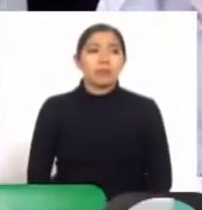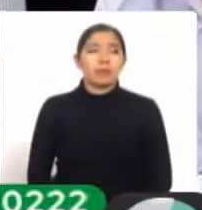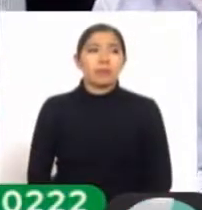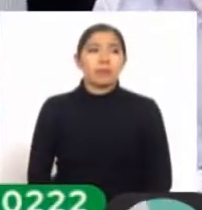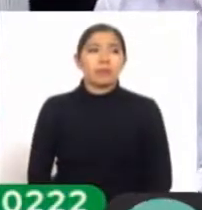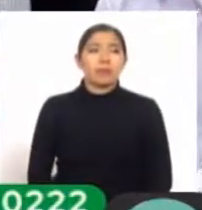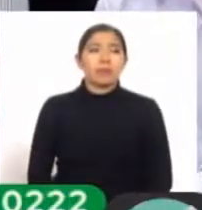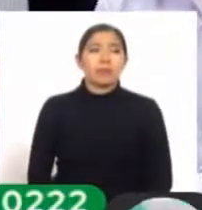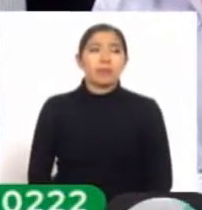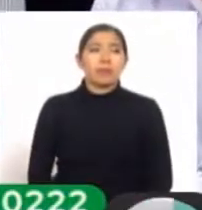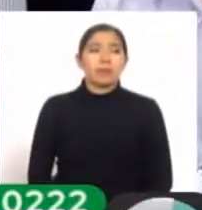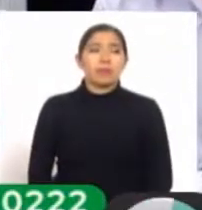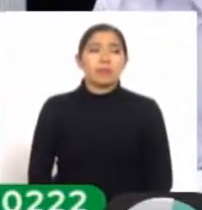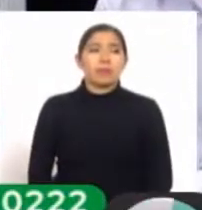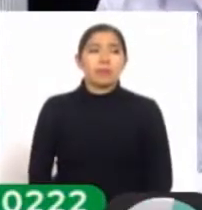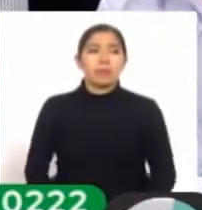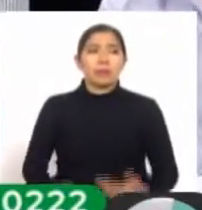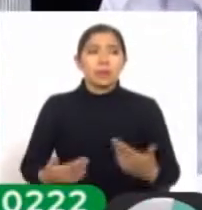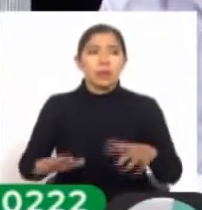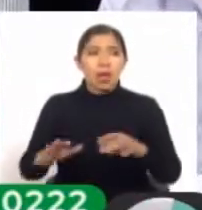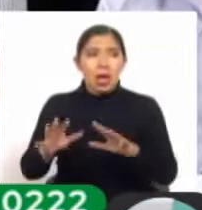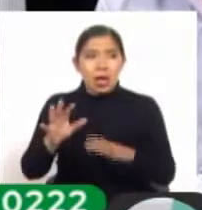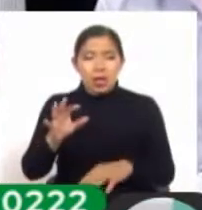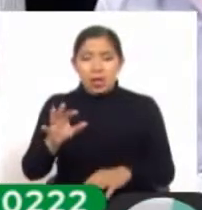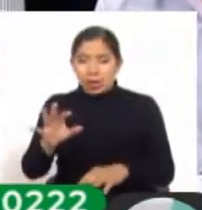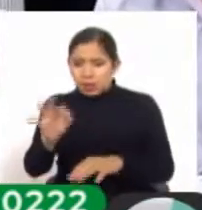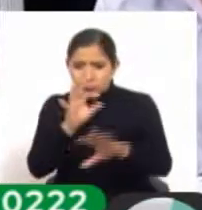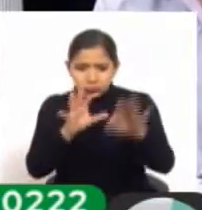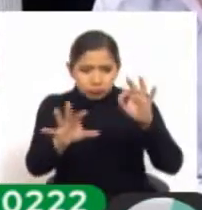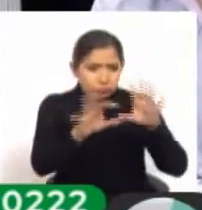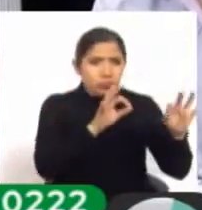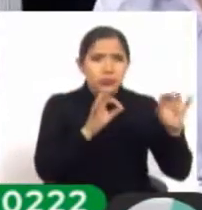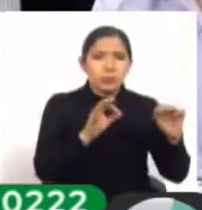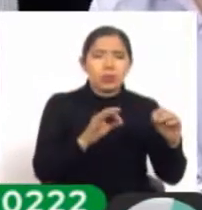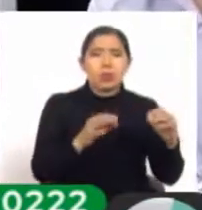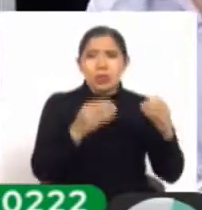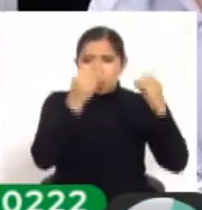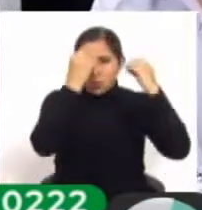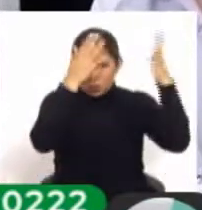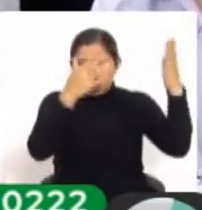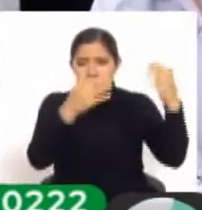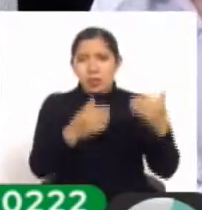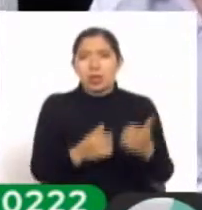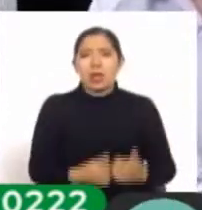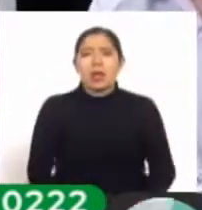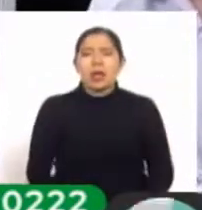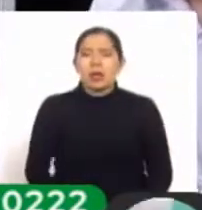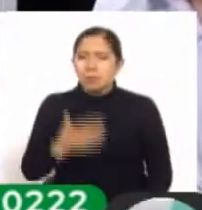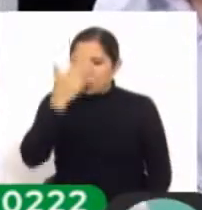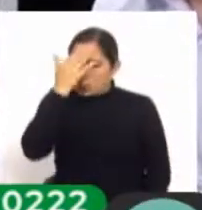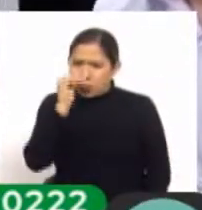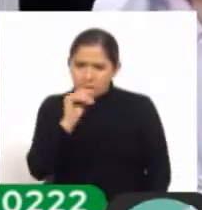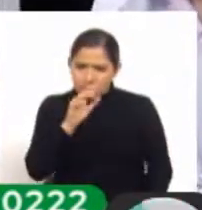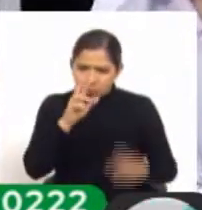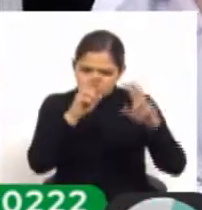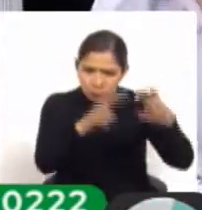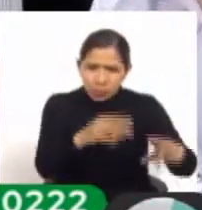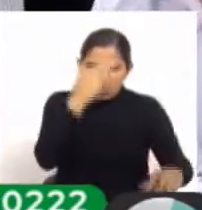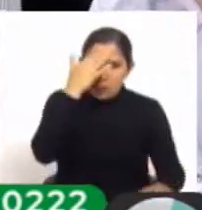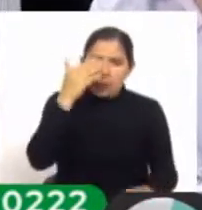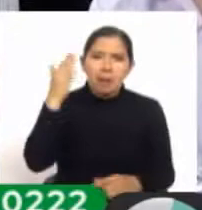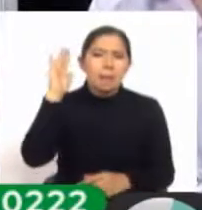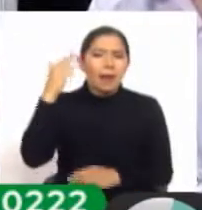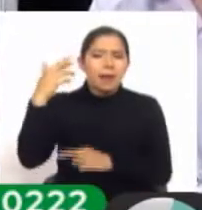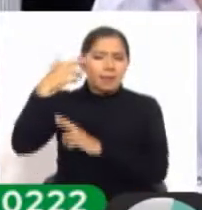se ha también decantado, de acuerdo a la vinculación o no que se haya